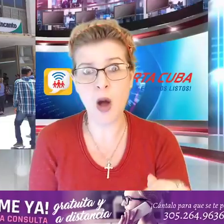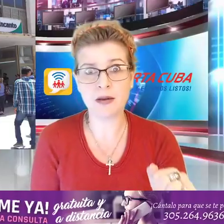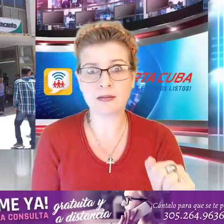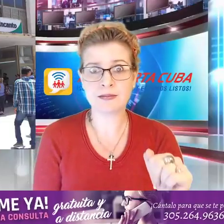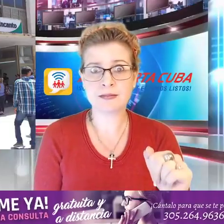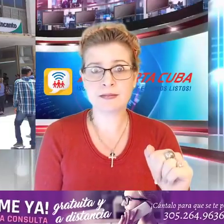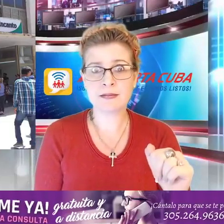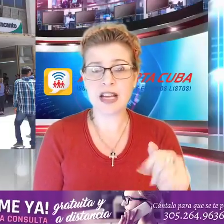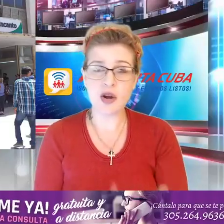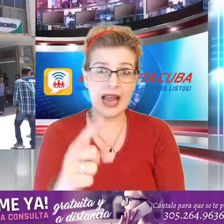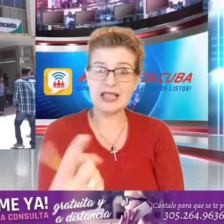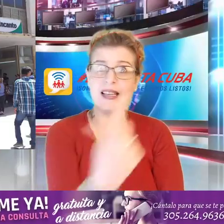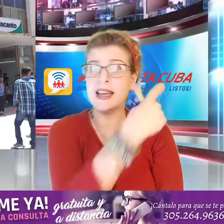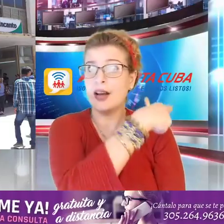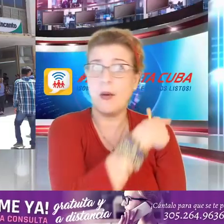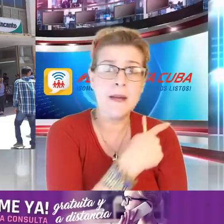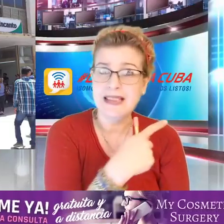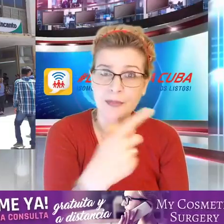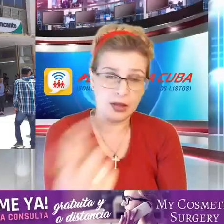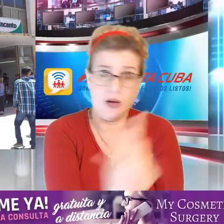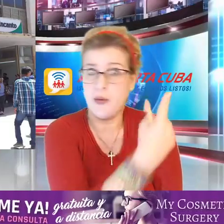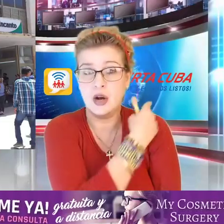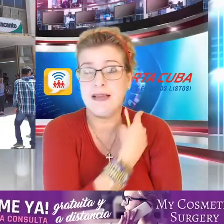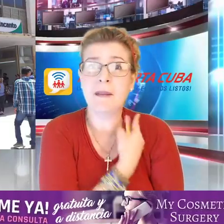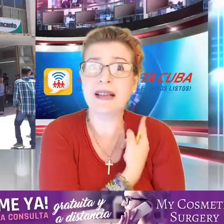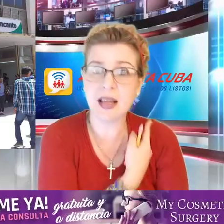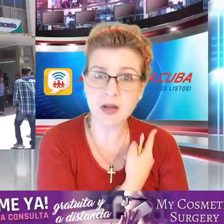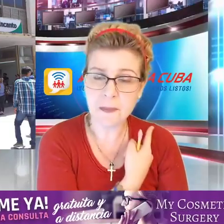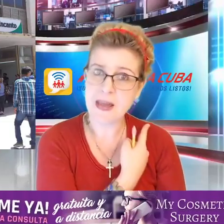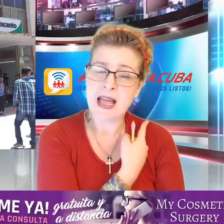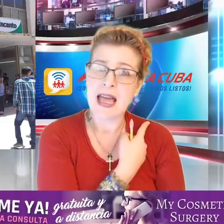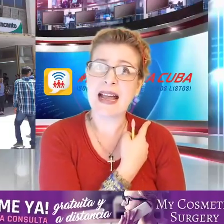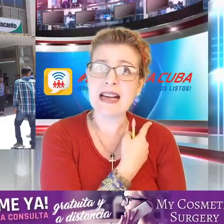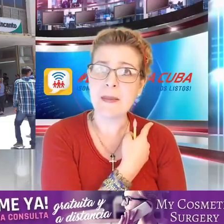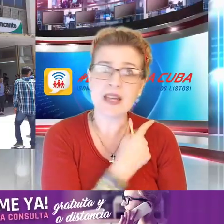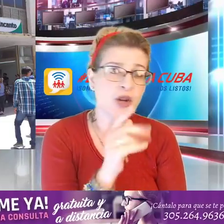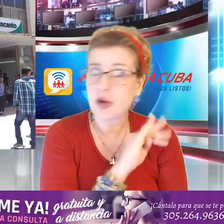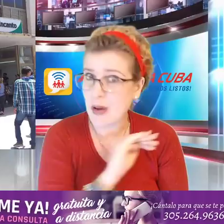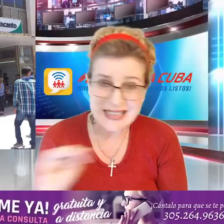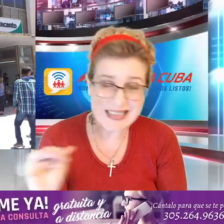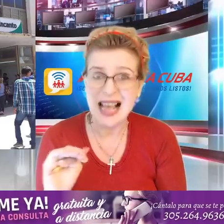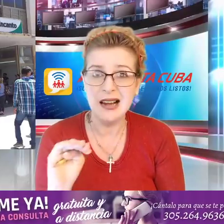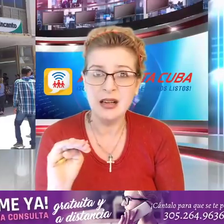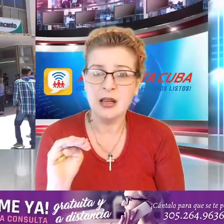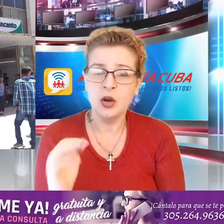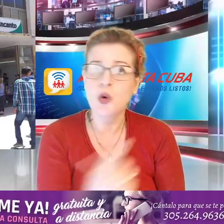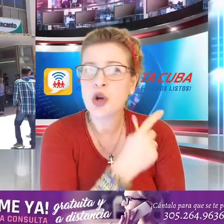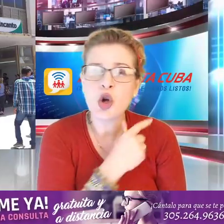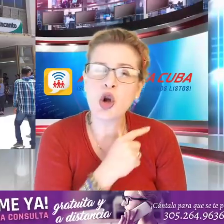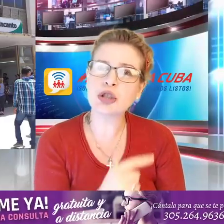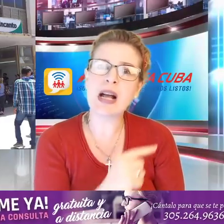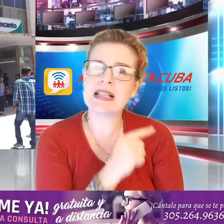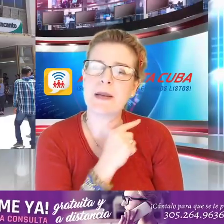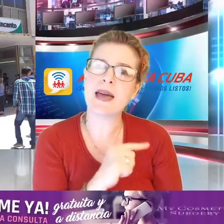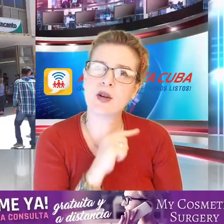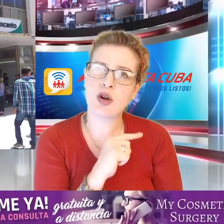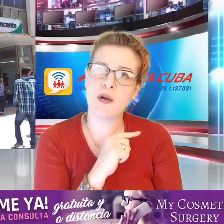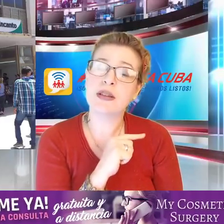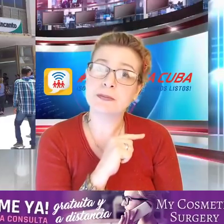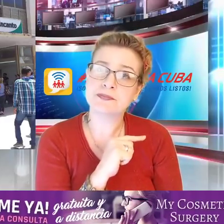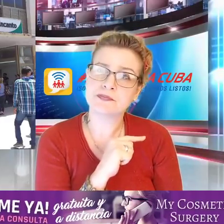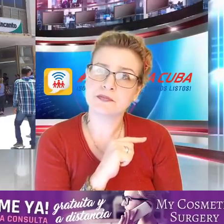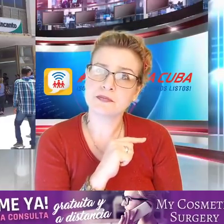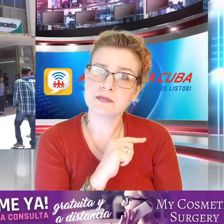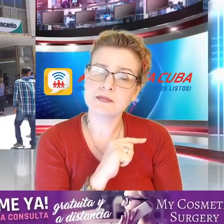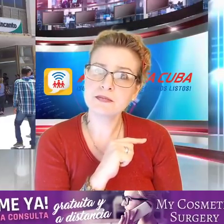entrando cubanos. Y lo que hacen es que los van a matar porque los están metiendo en aislamiento que no es tal unos con otros a que se pegue el